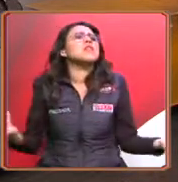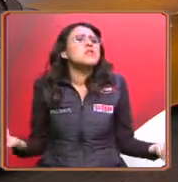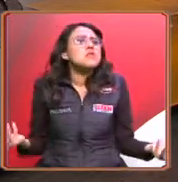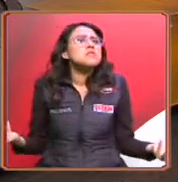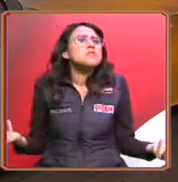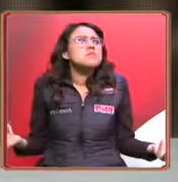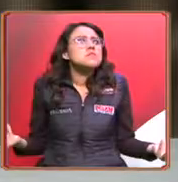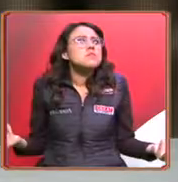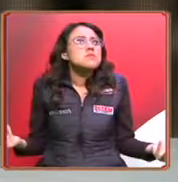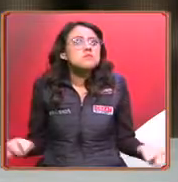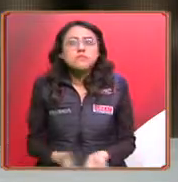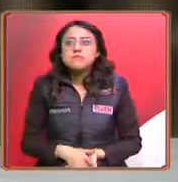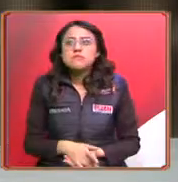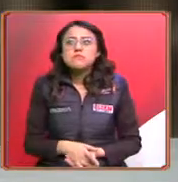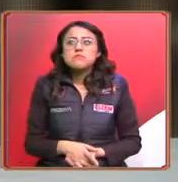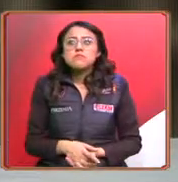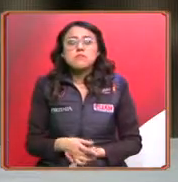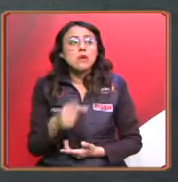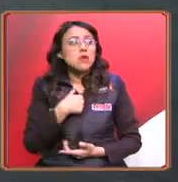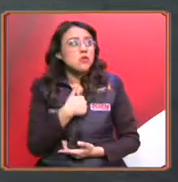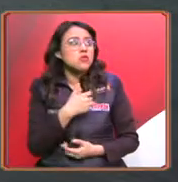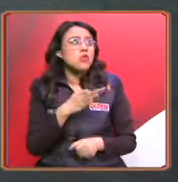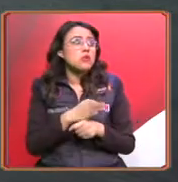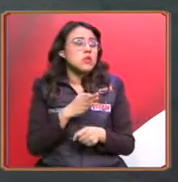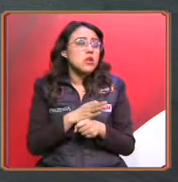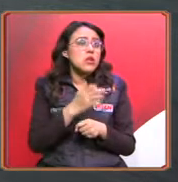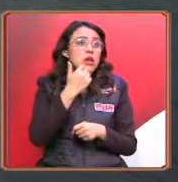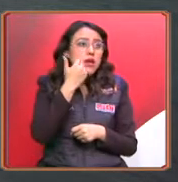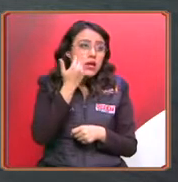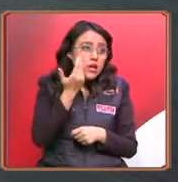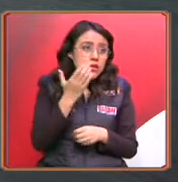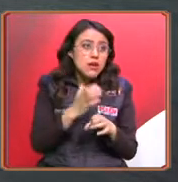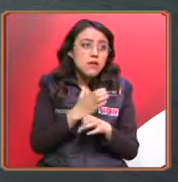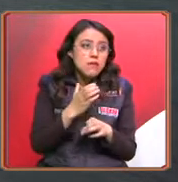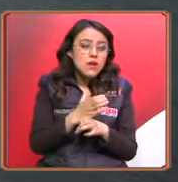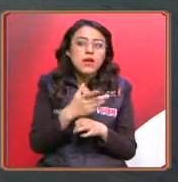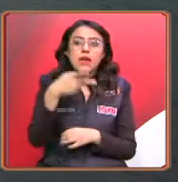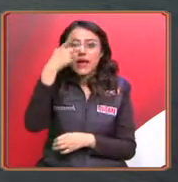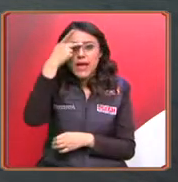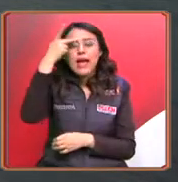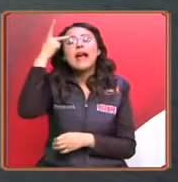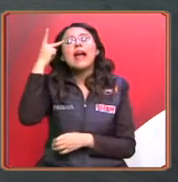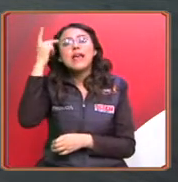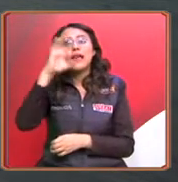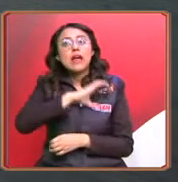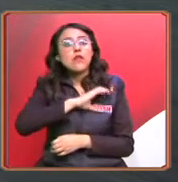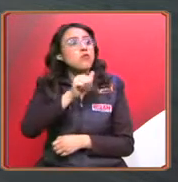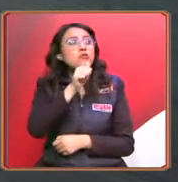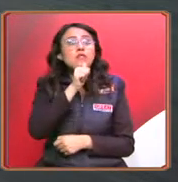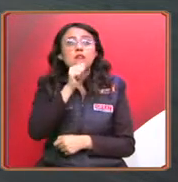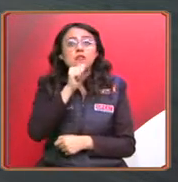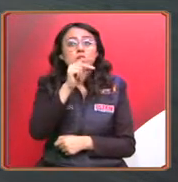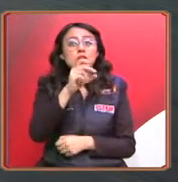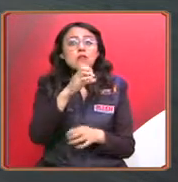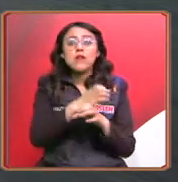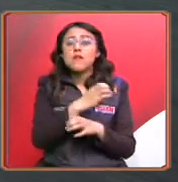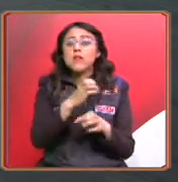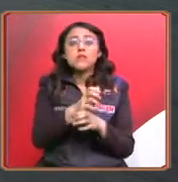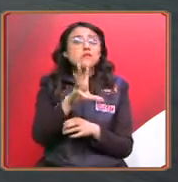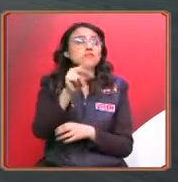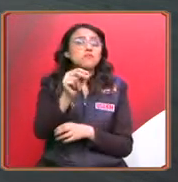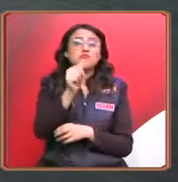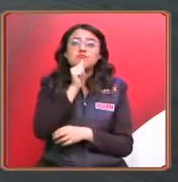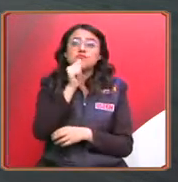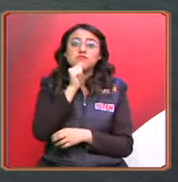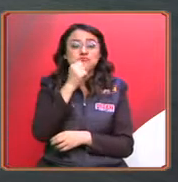el cafecito? Digo, es que yo ya tengo secretita la gargantita. Calle, cariño. ¿No te han traído tu café? No,